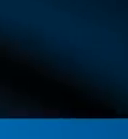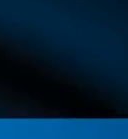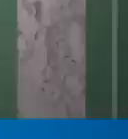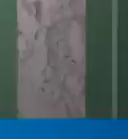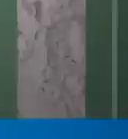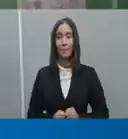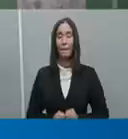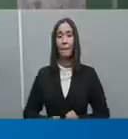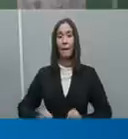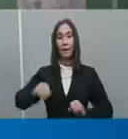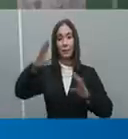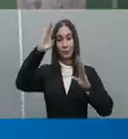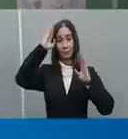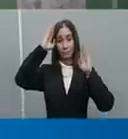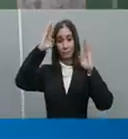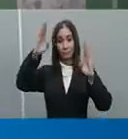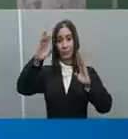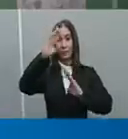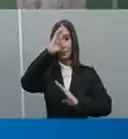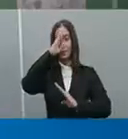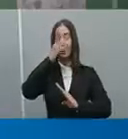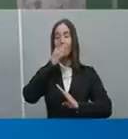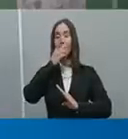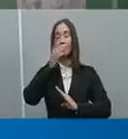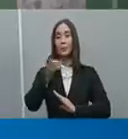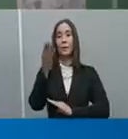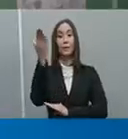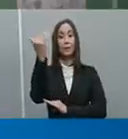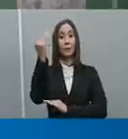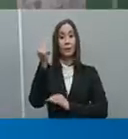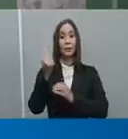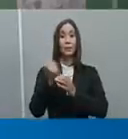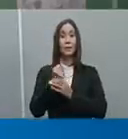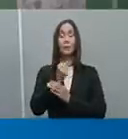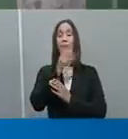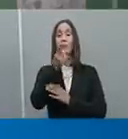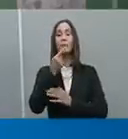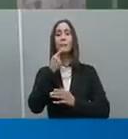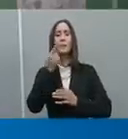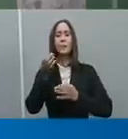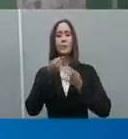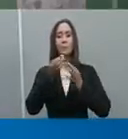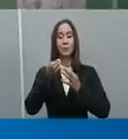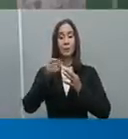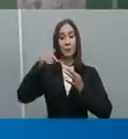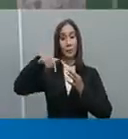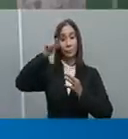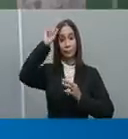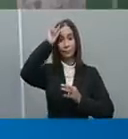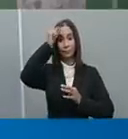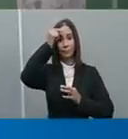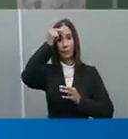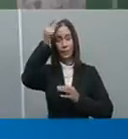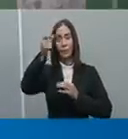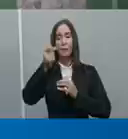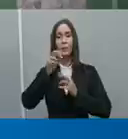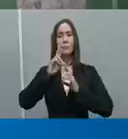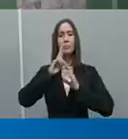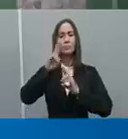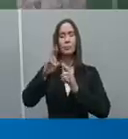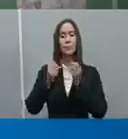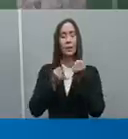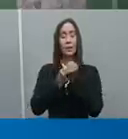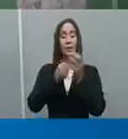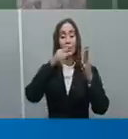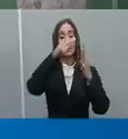Medina. Pueblo dominicano, el 15 de mayo les decía que desde el gobierno estamos dando respuesta a